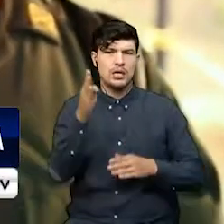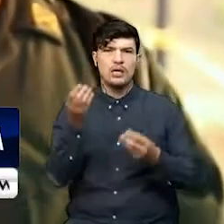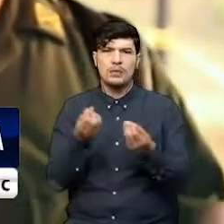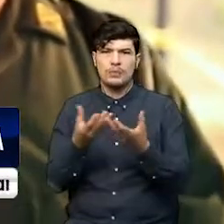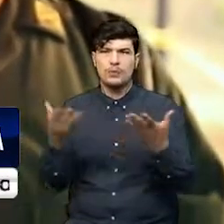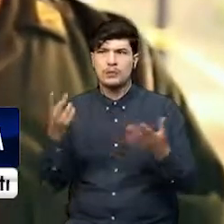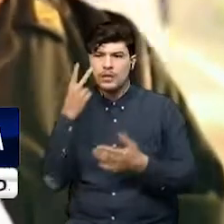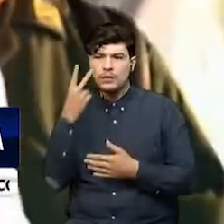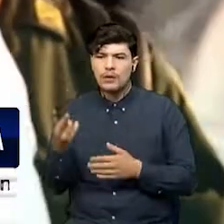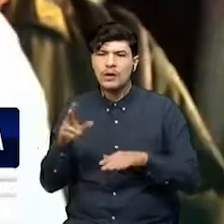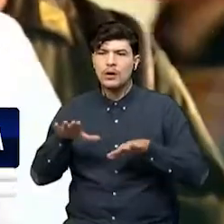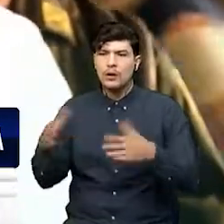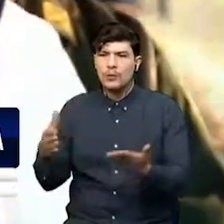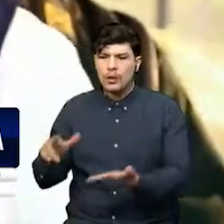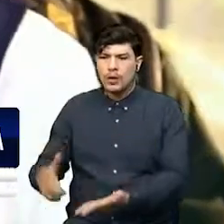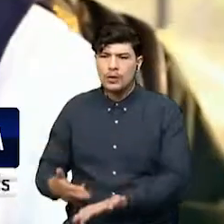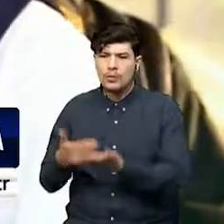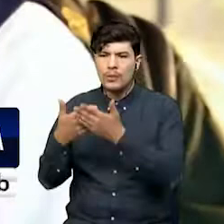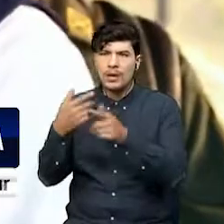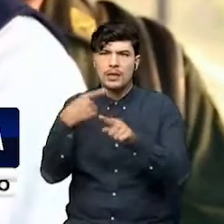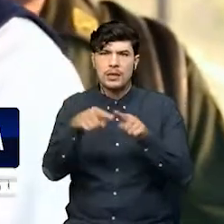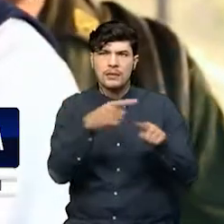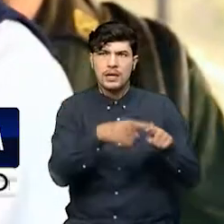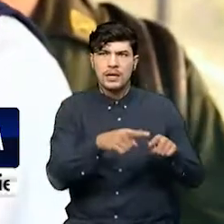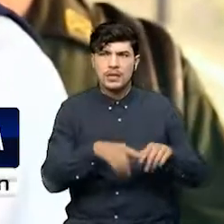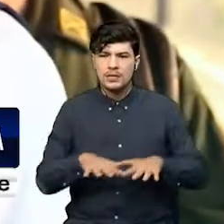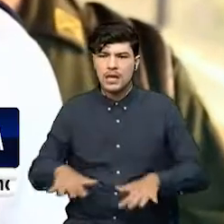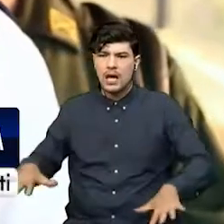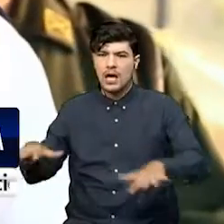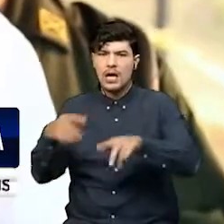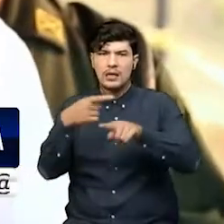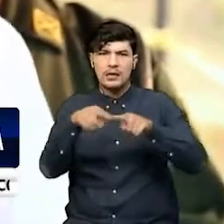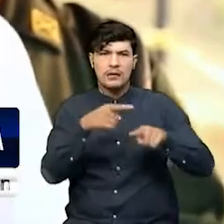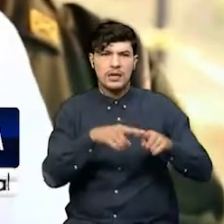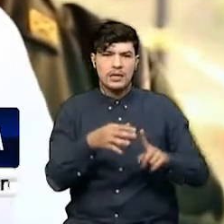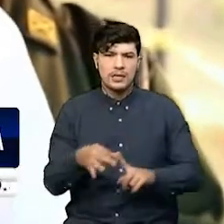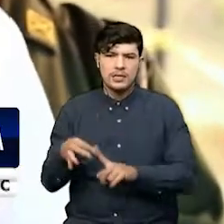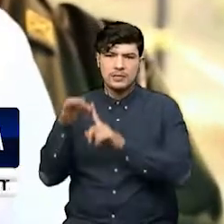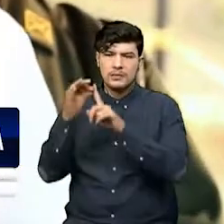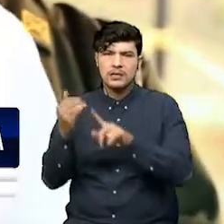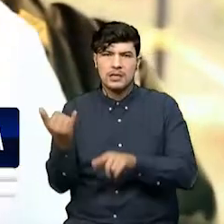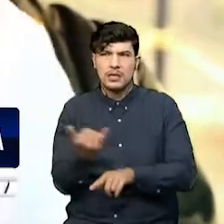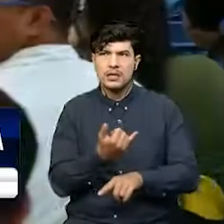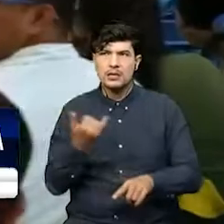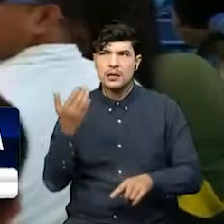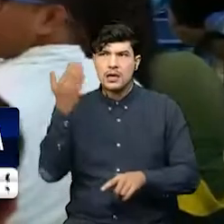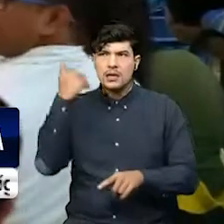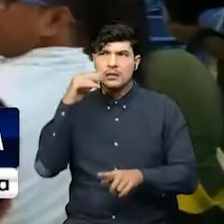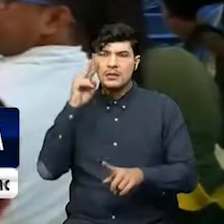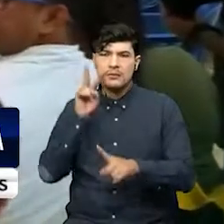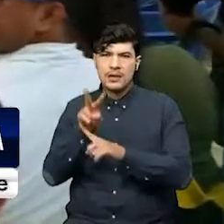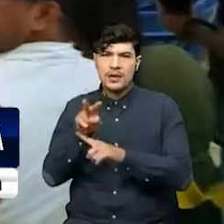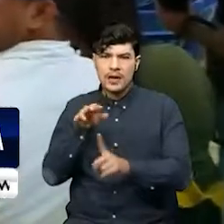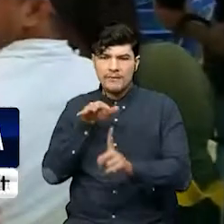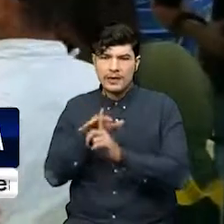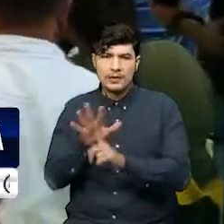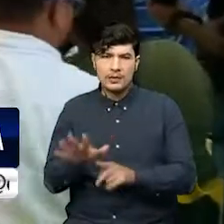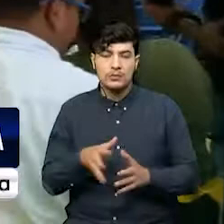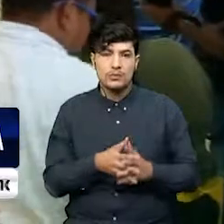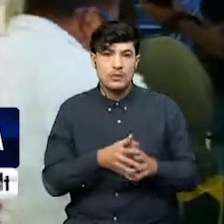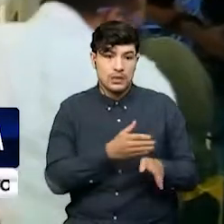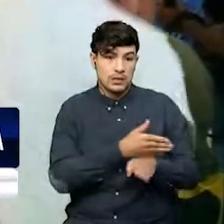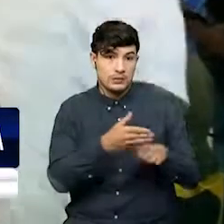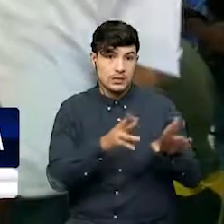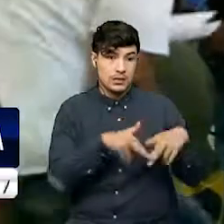hace una recuperación con los otros individuos o las otras especies de la fauna y flora que se hayan visto afectados posteriormente a la rueda de